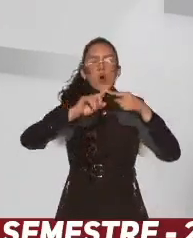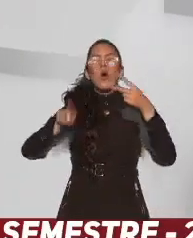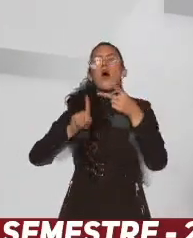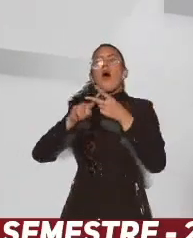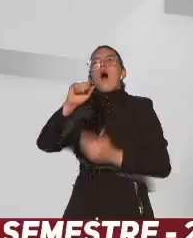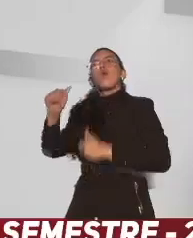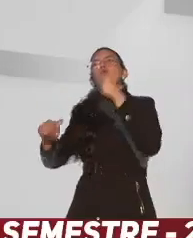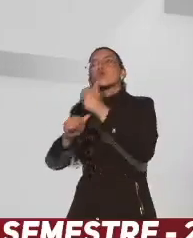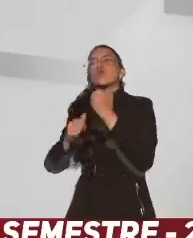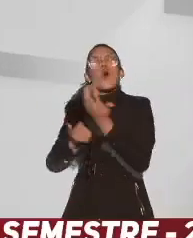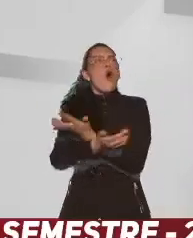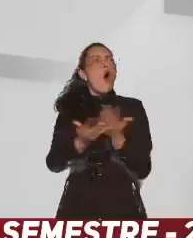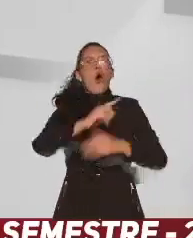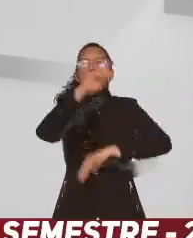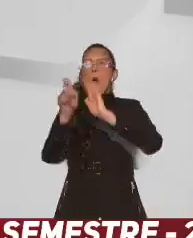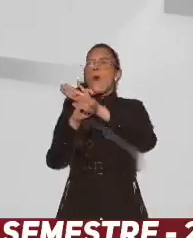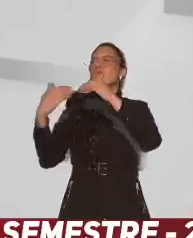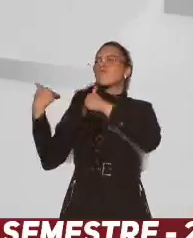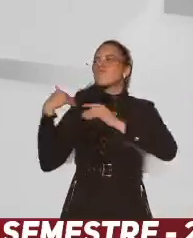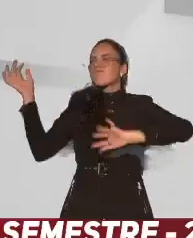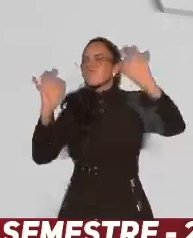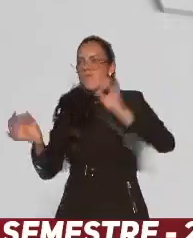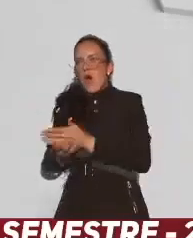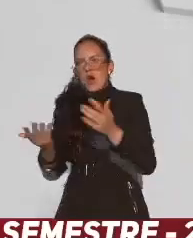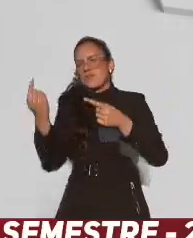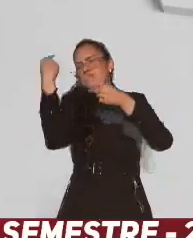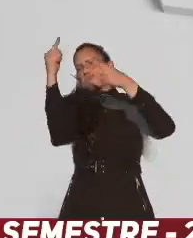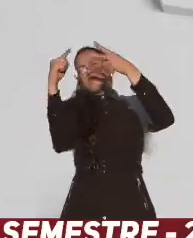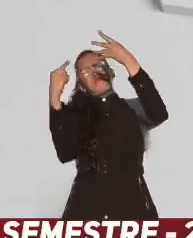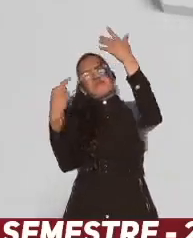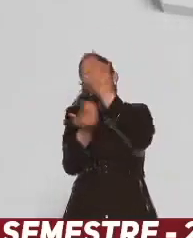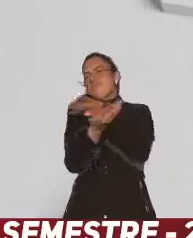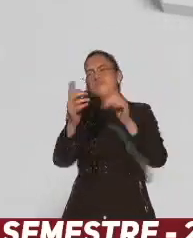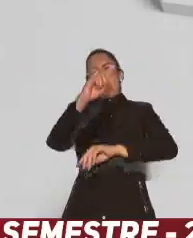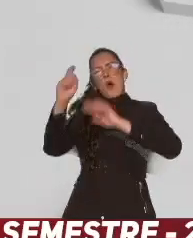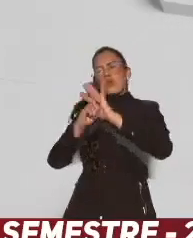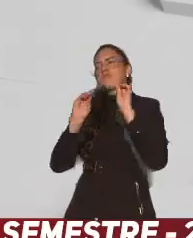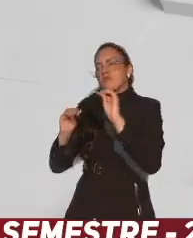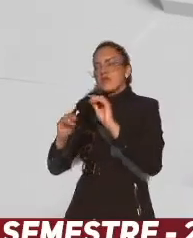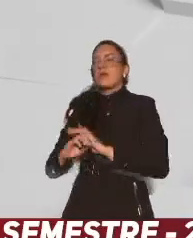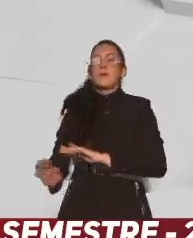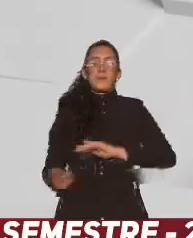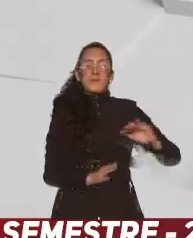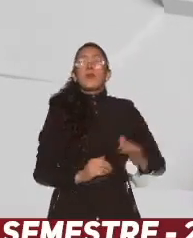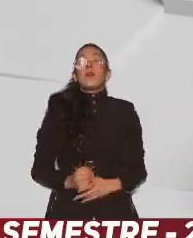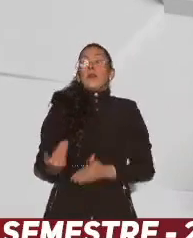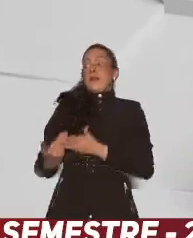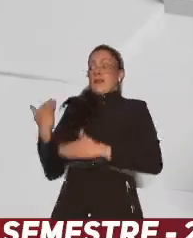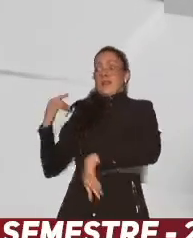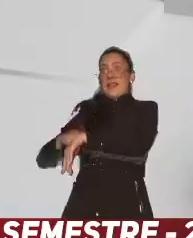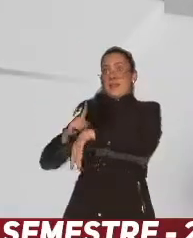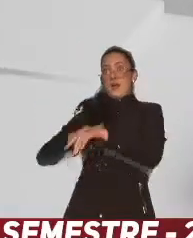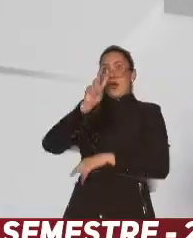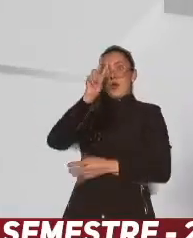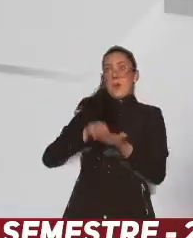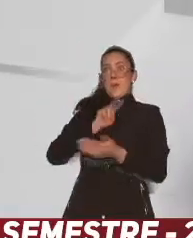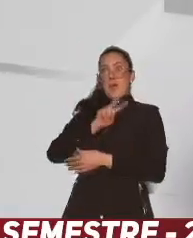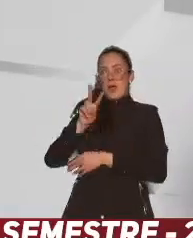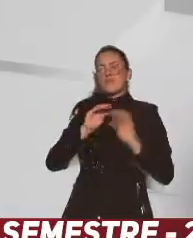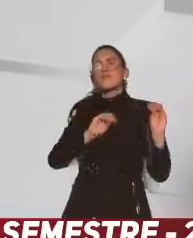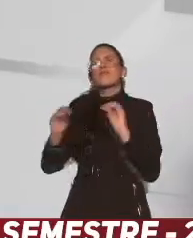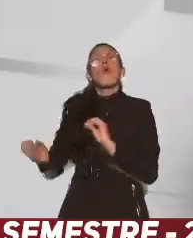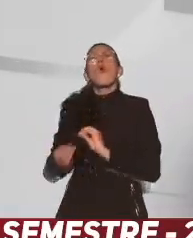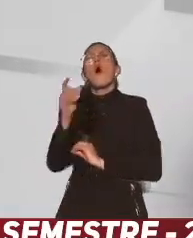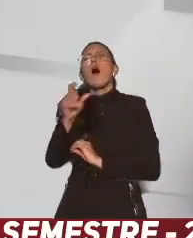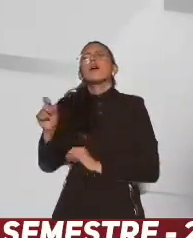otras. En el segundo semestre del 2022, se capacitaron 7.626 alumnos, aspectos que